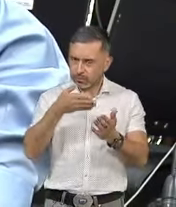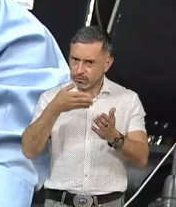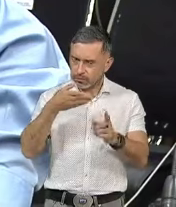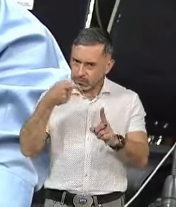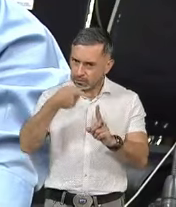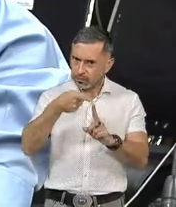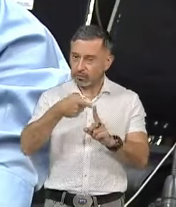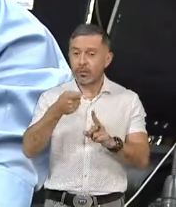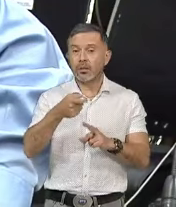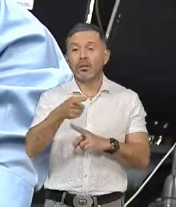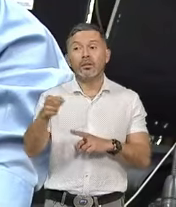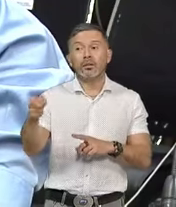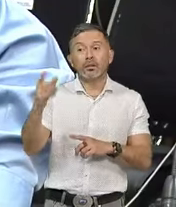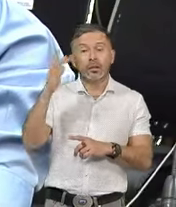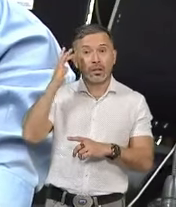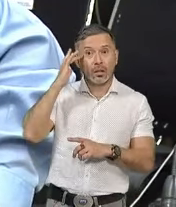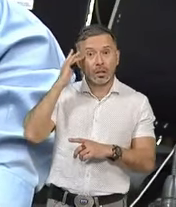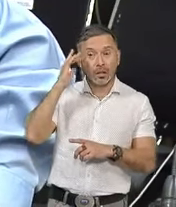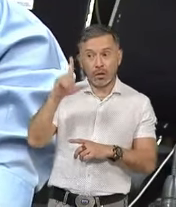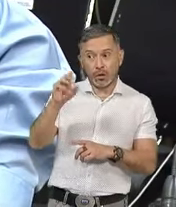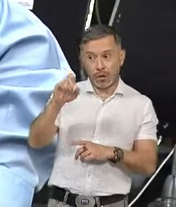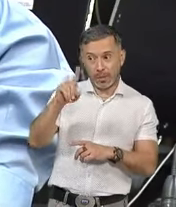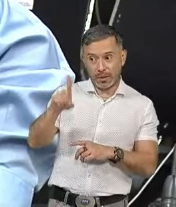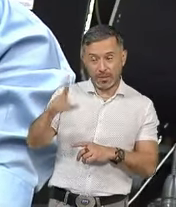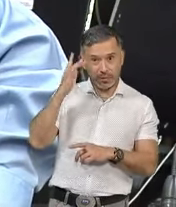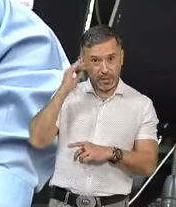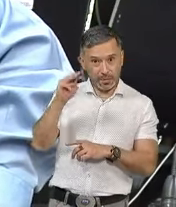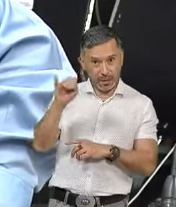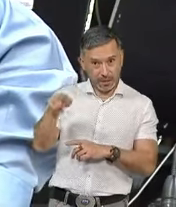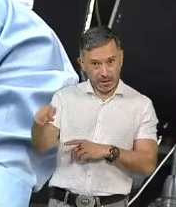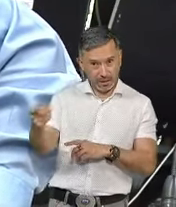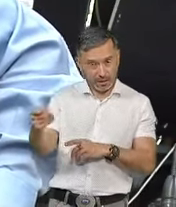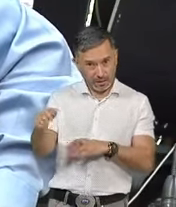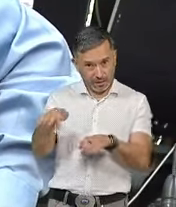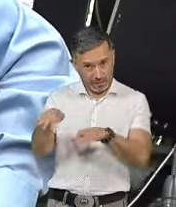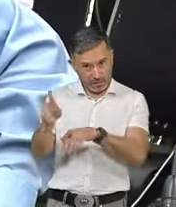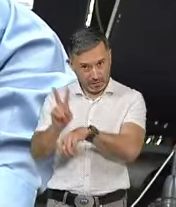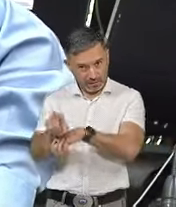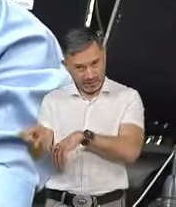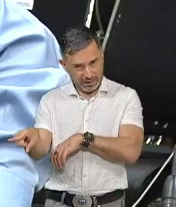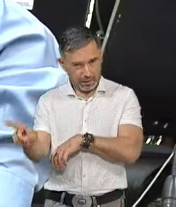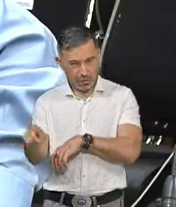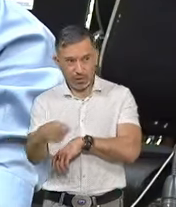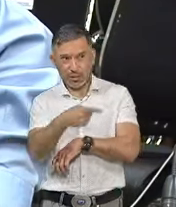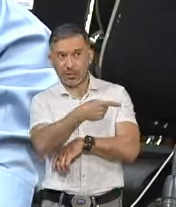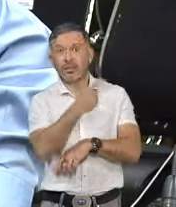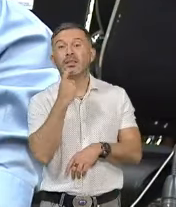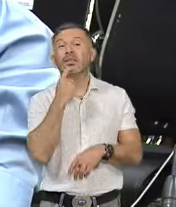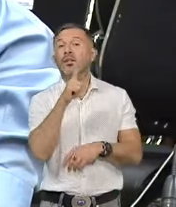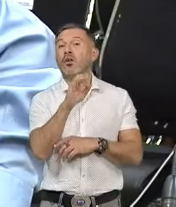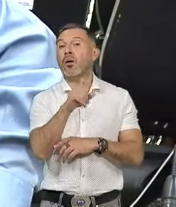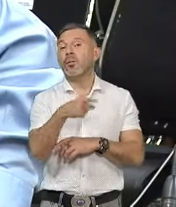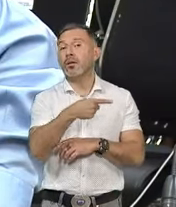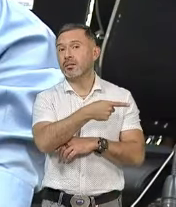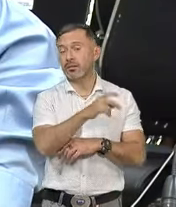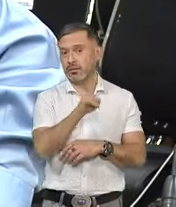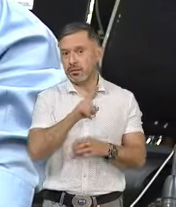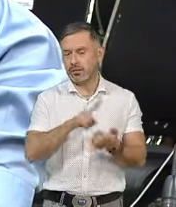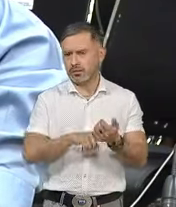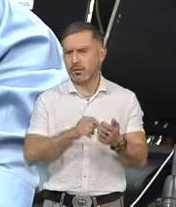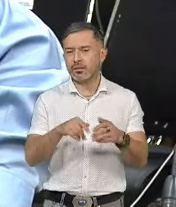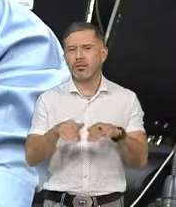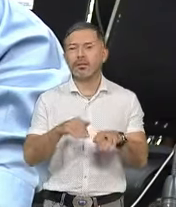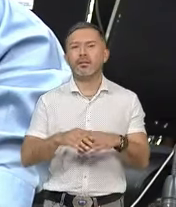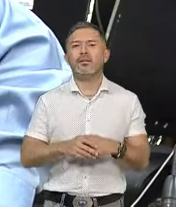López San Martín sino lo que hace López Obrador eso es lo preocupante Si de veras van a iniciar